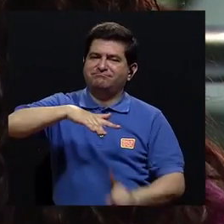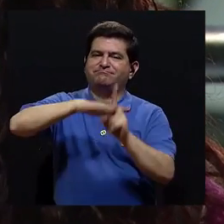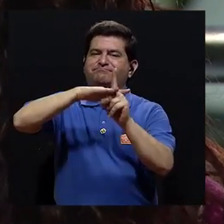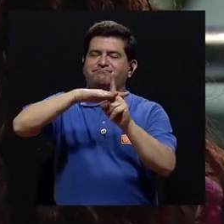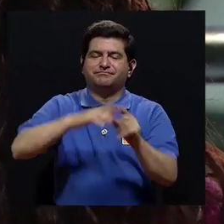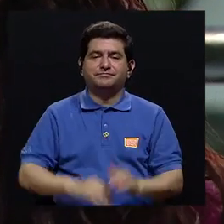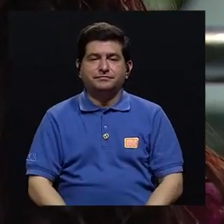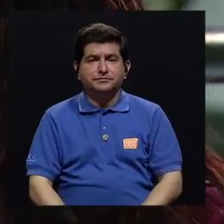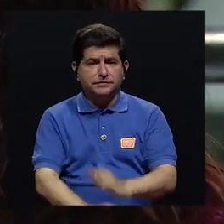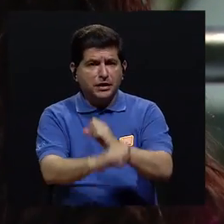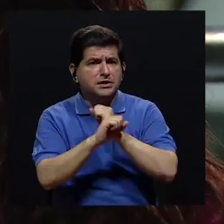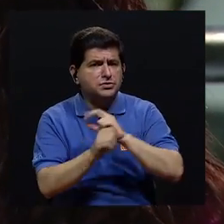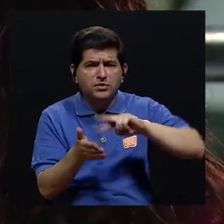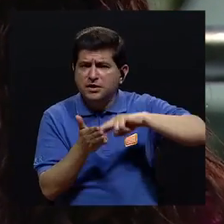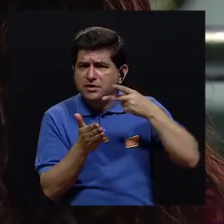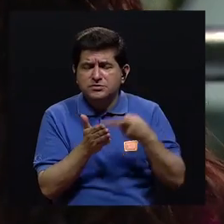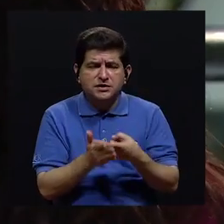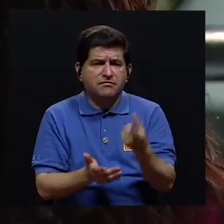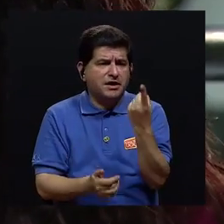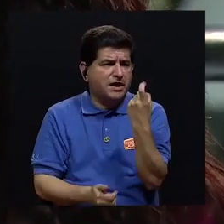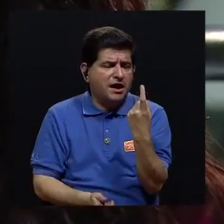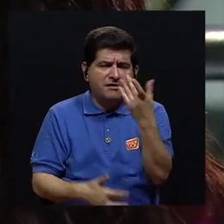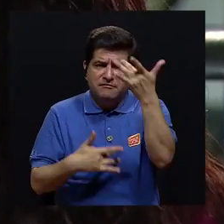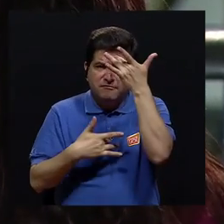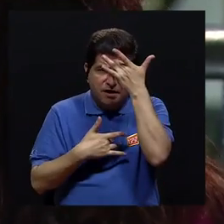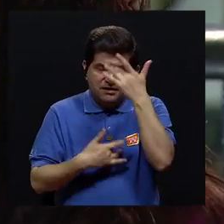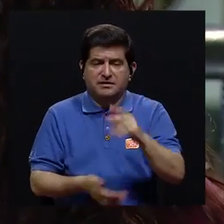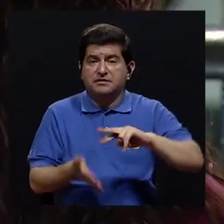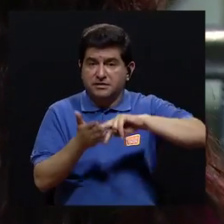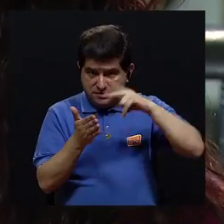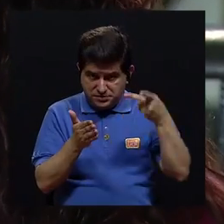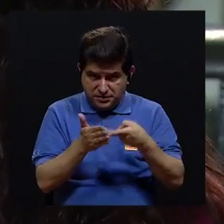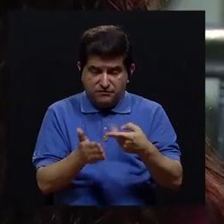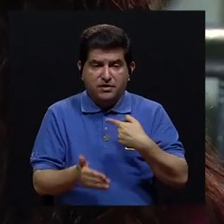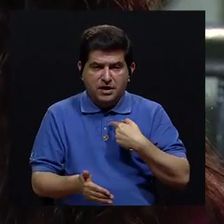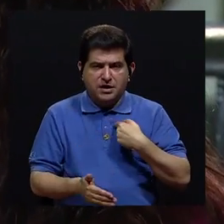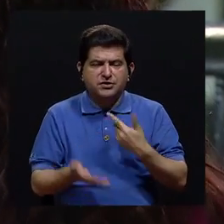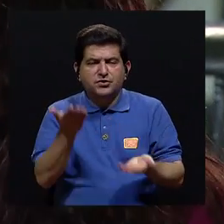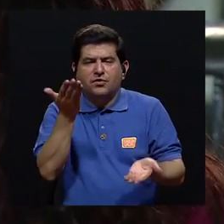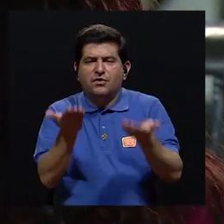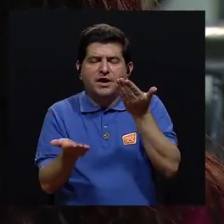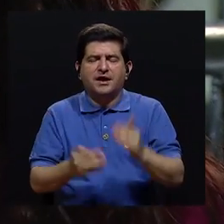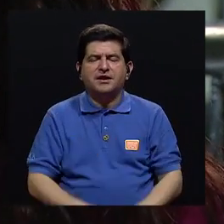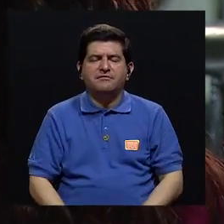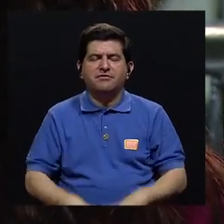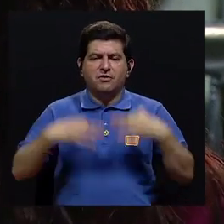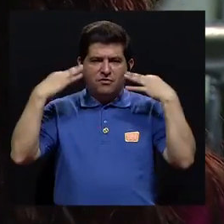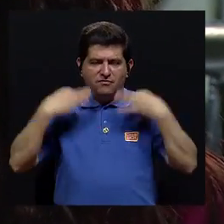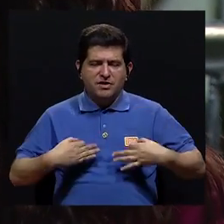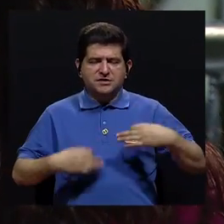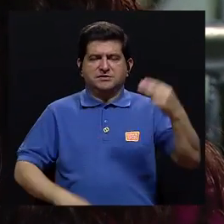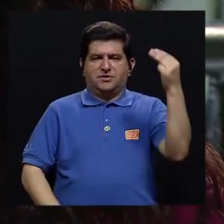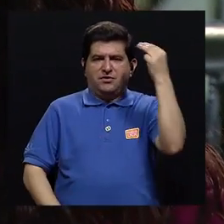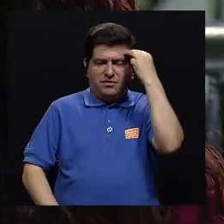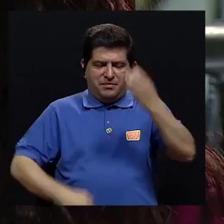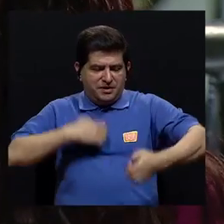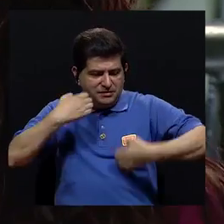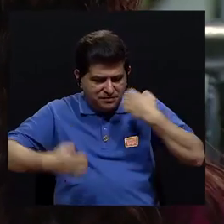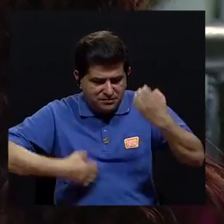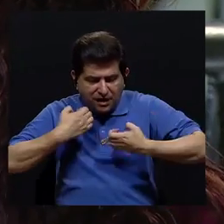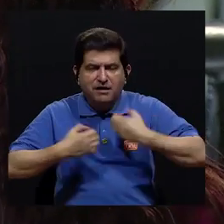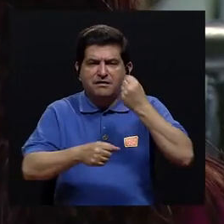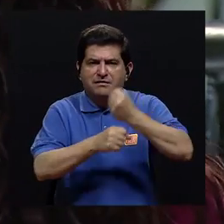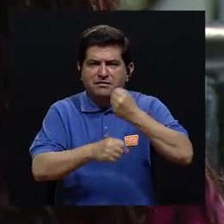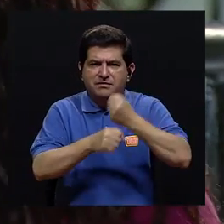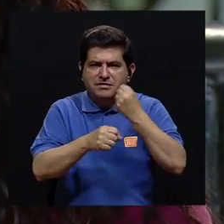problema. La seguridad no es solamente ausencia de una enfermedad, sino es que yo esté con ese equilibrio físico, mental, emocional. Entonces,